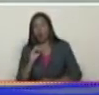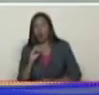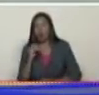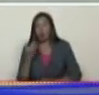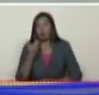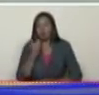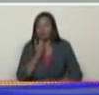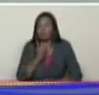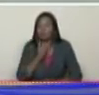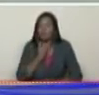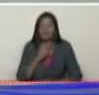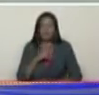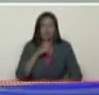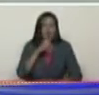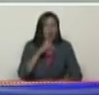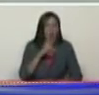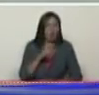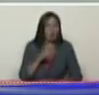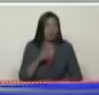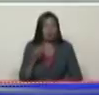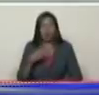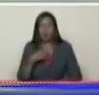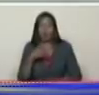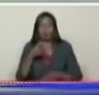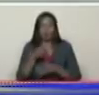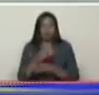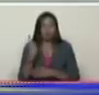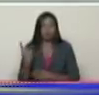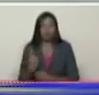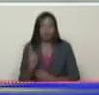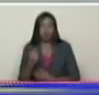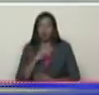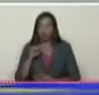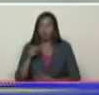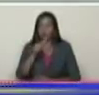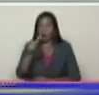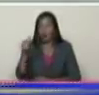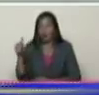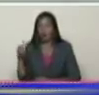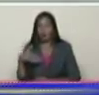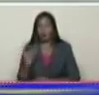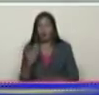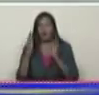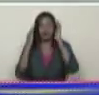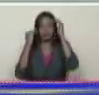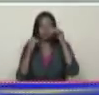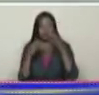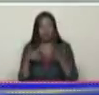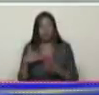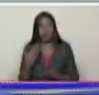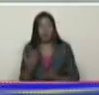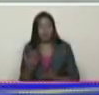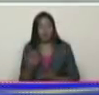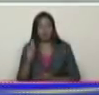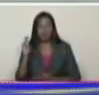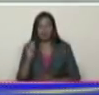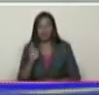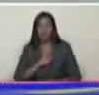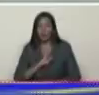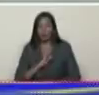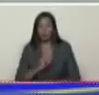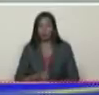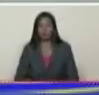crónica. Por eso no pueden ir solos, sino por eso vamos todos, para que cada quien se ocupe específicamente de la tarea que